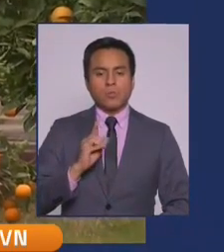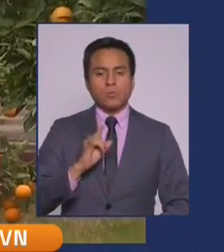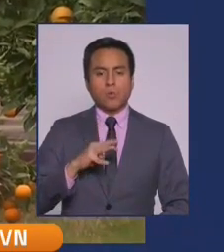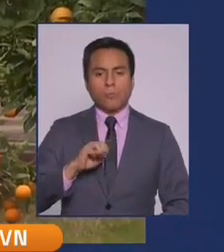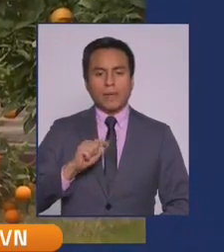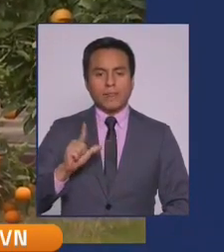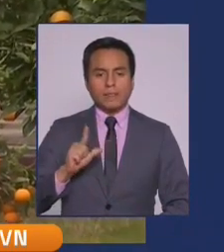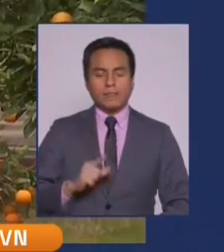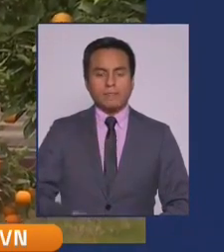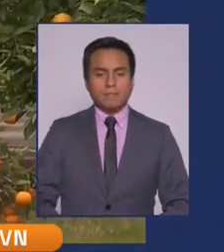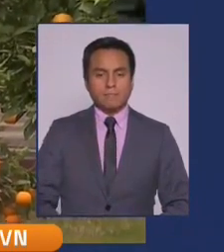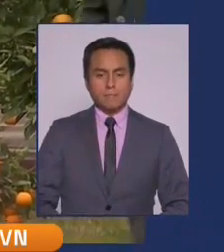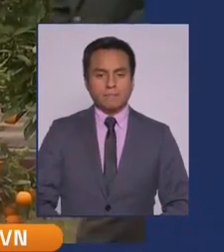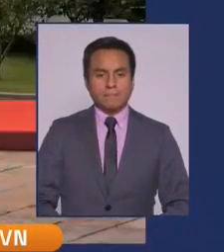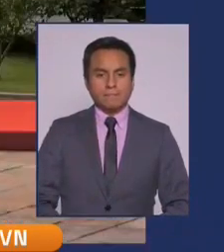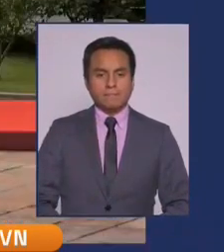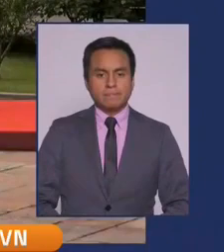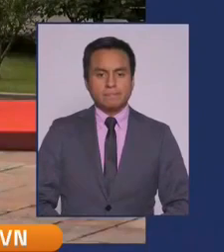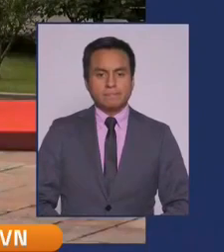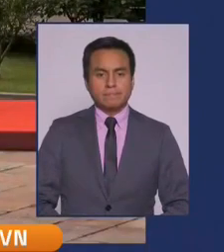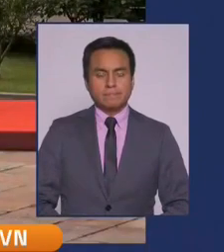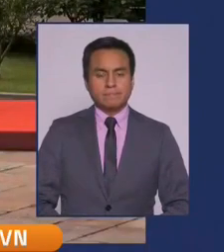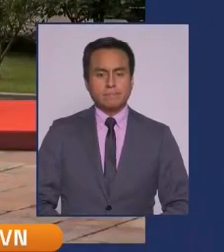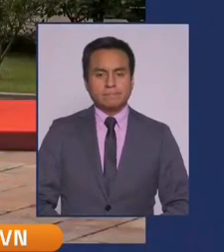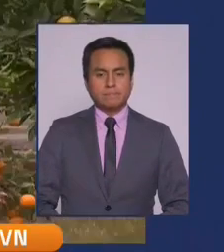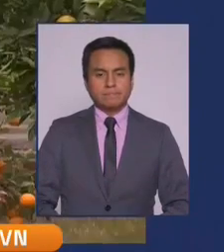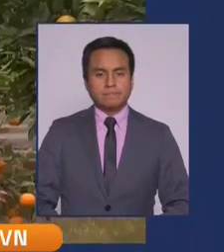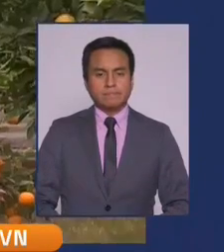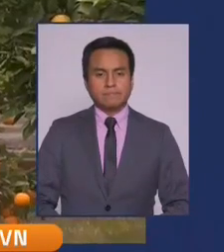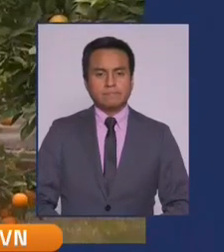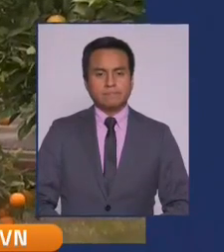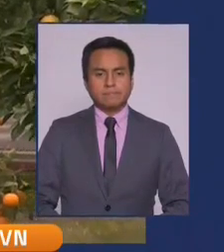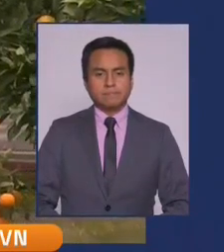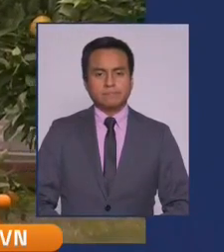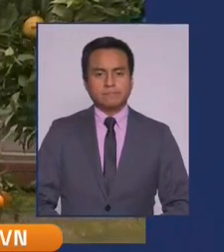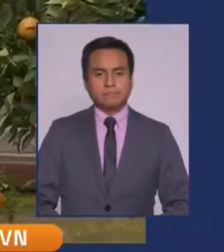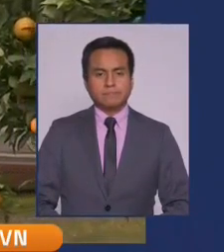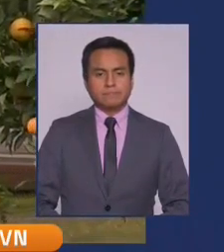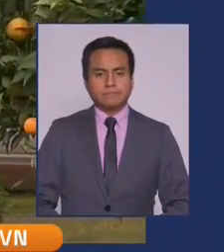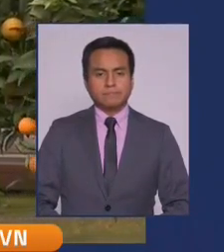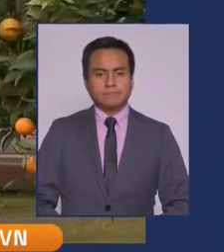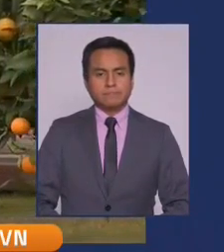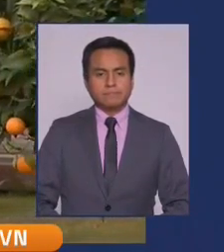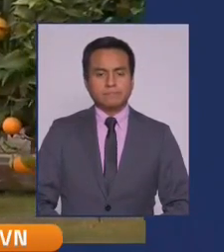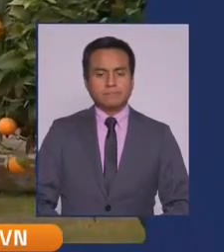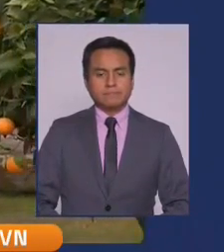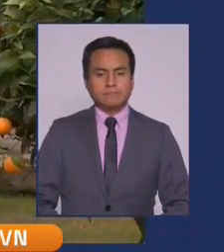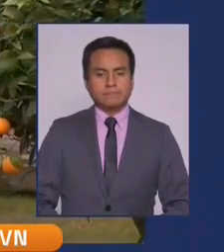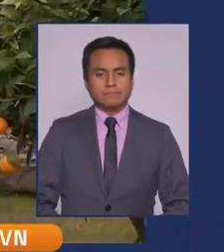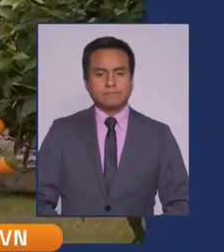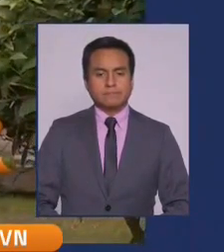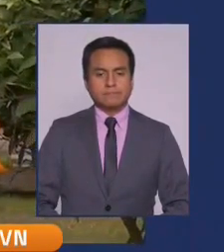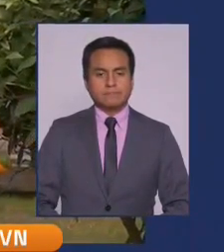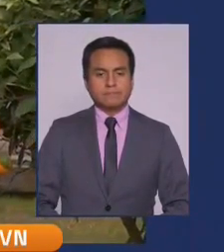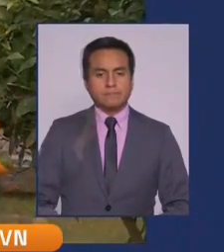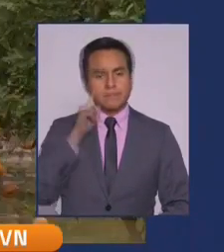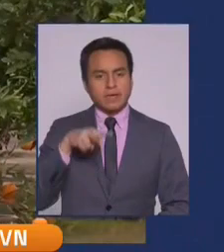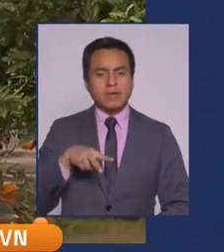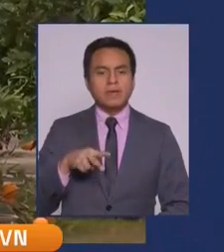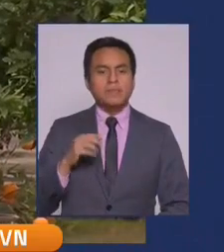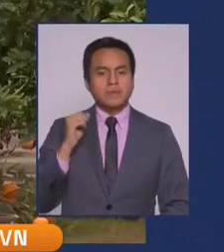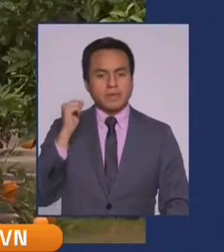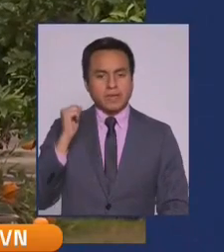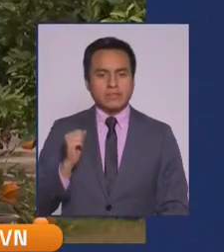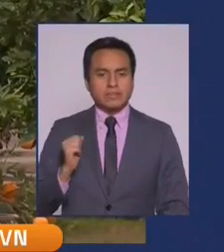lo mejor, en el caso mío, a lo mejor está la posibilidad de ser candidato a diputado. Se tienen que eliminar las inhabilidades, porque la verdad que